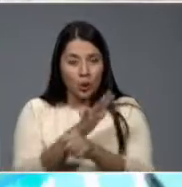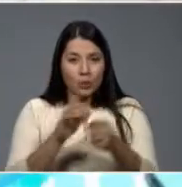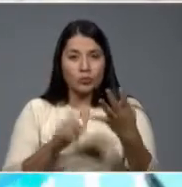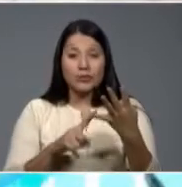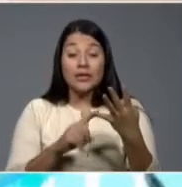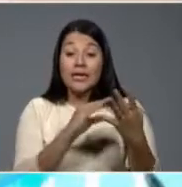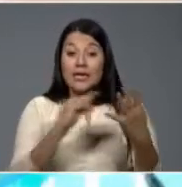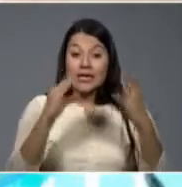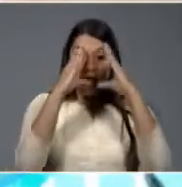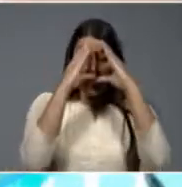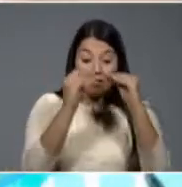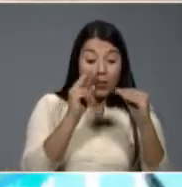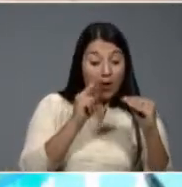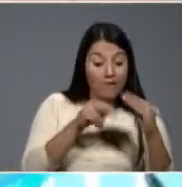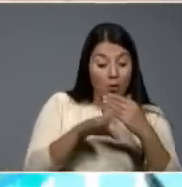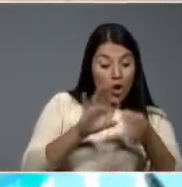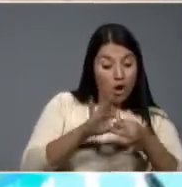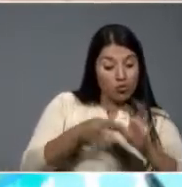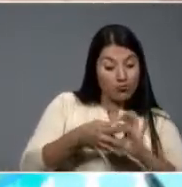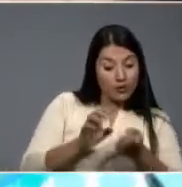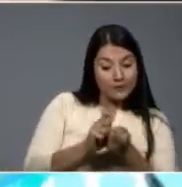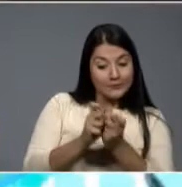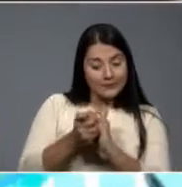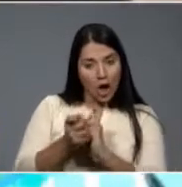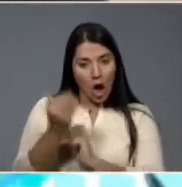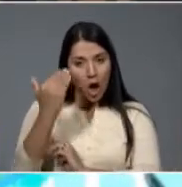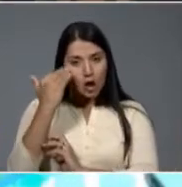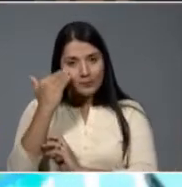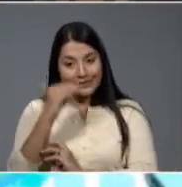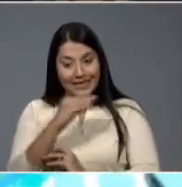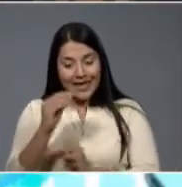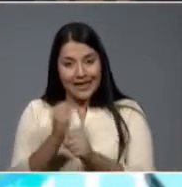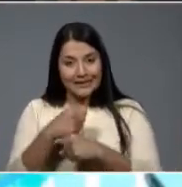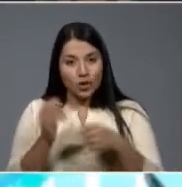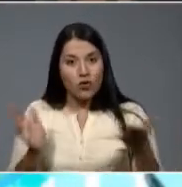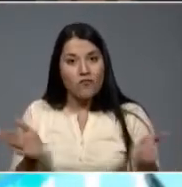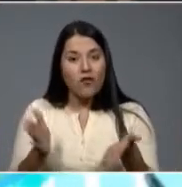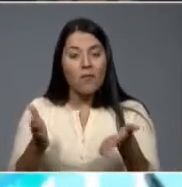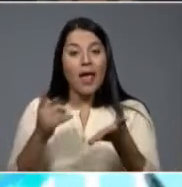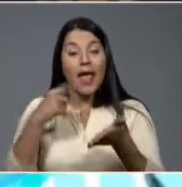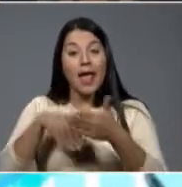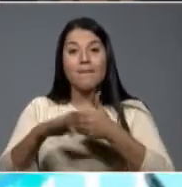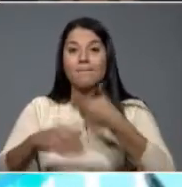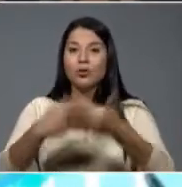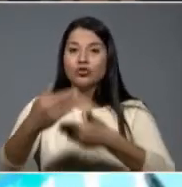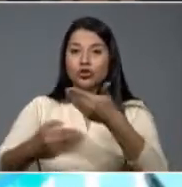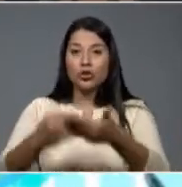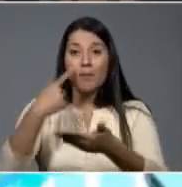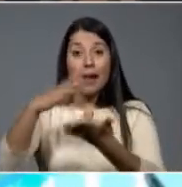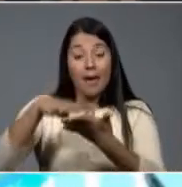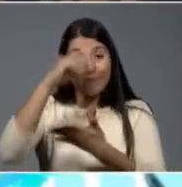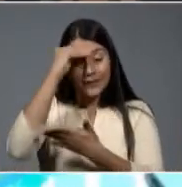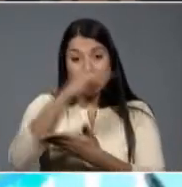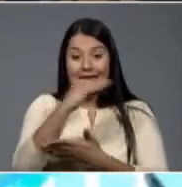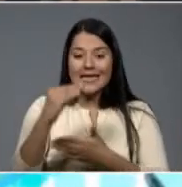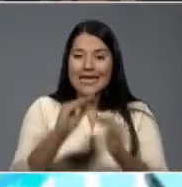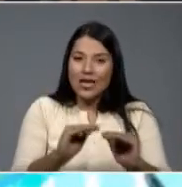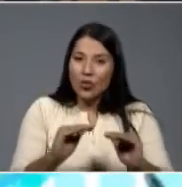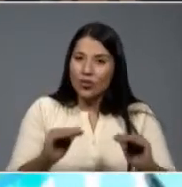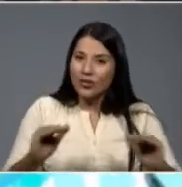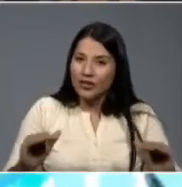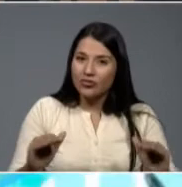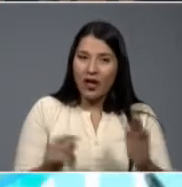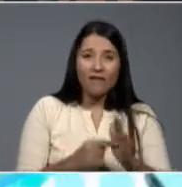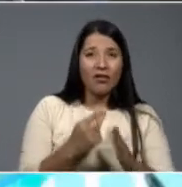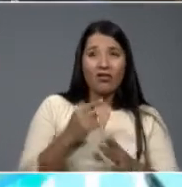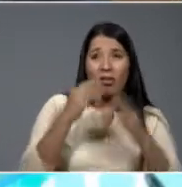la información que está en la red en conocimiento, generando una motivación ideal en los procesos de aprendizaje, donde notamos también que en los niños hay cierta desmotivación.